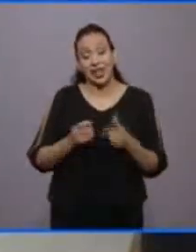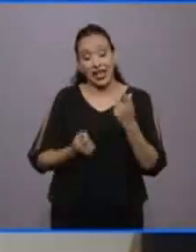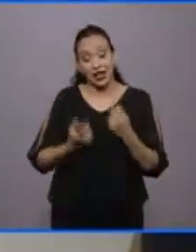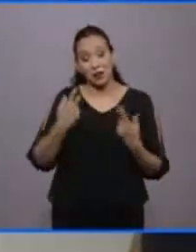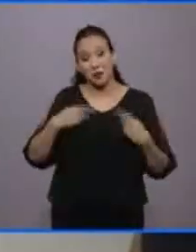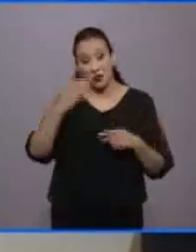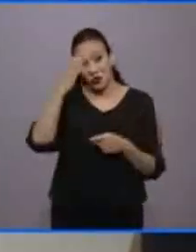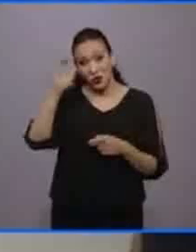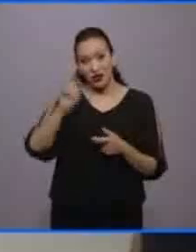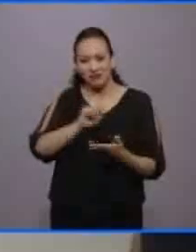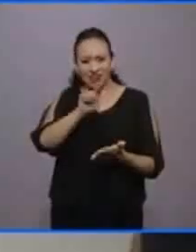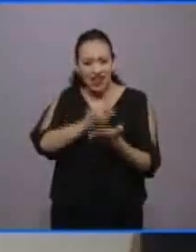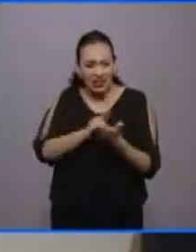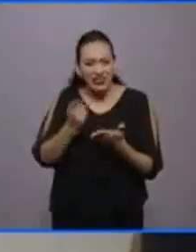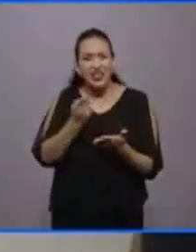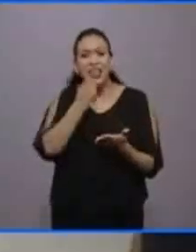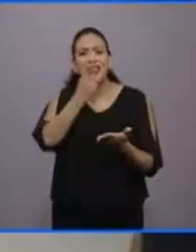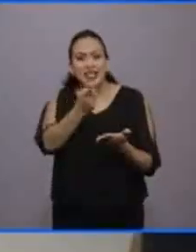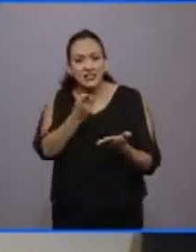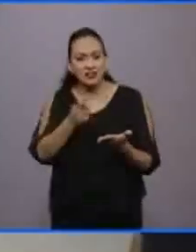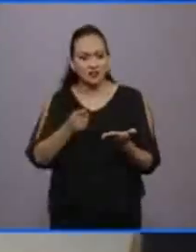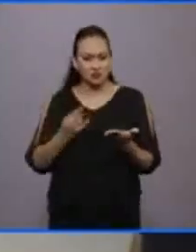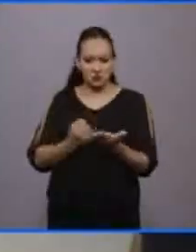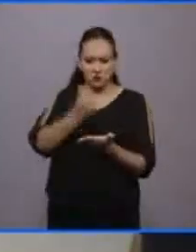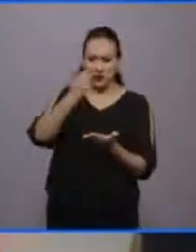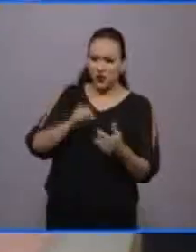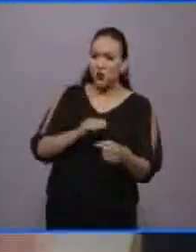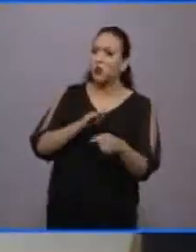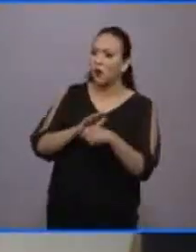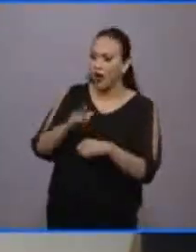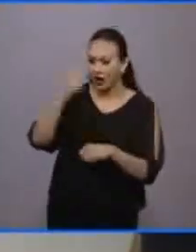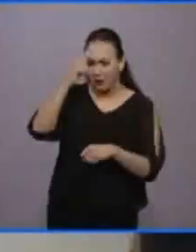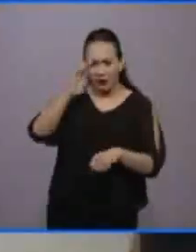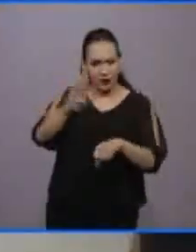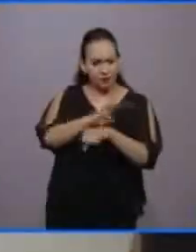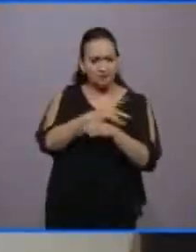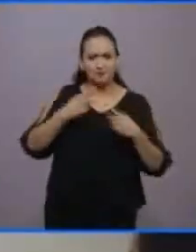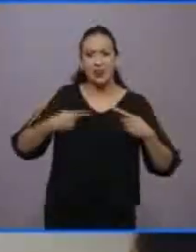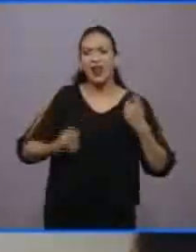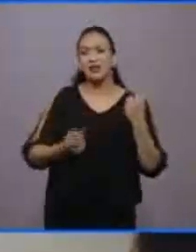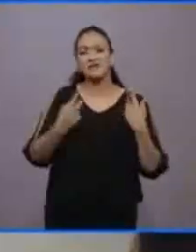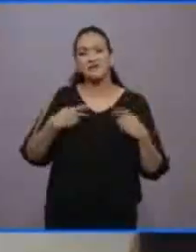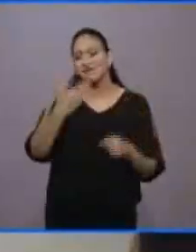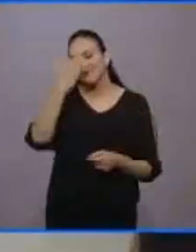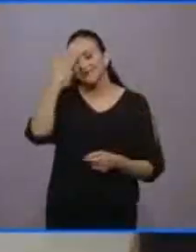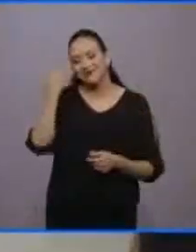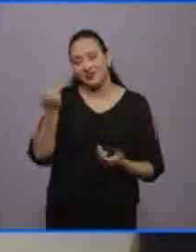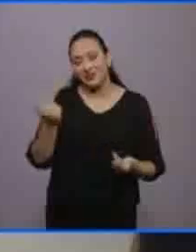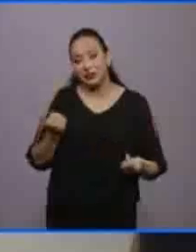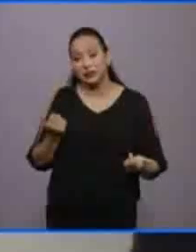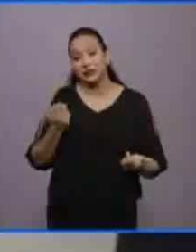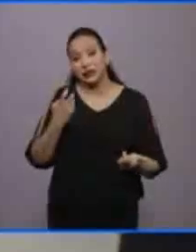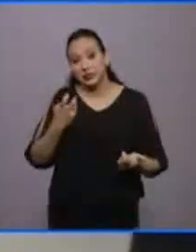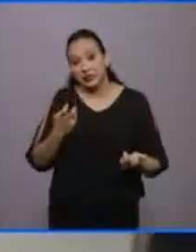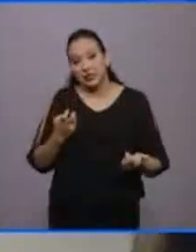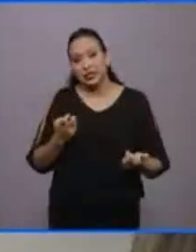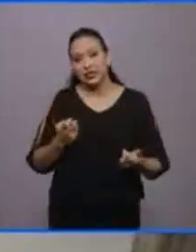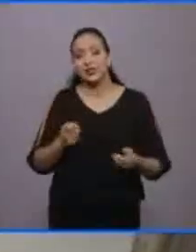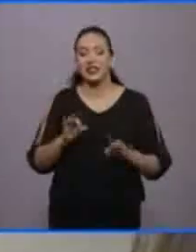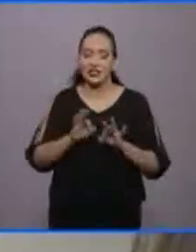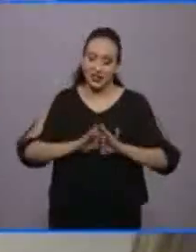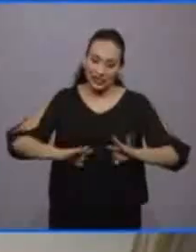que pudiera ser bueno o beneficioso y que siga como quiera ahí vivo como precedente, pues pueda ser motivo de una nueva reflexión con